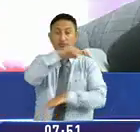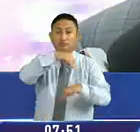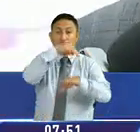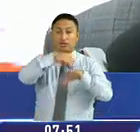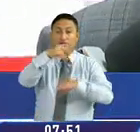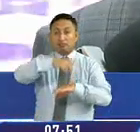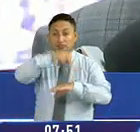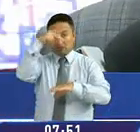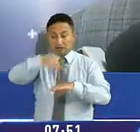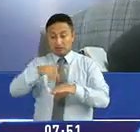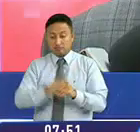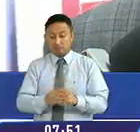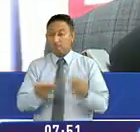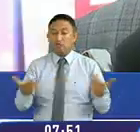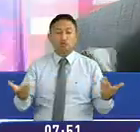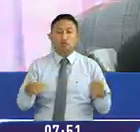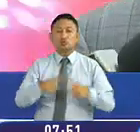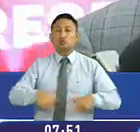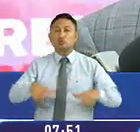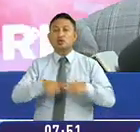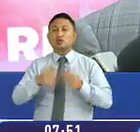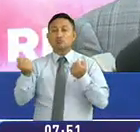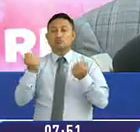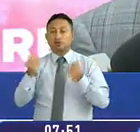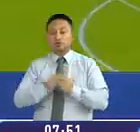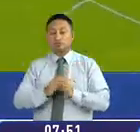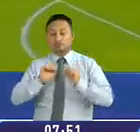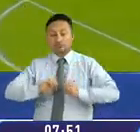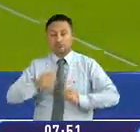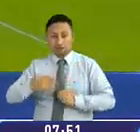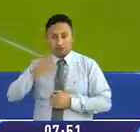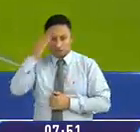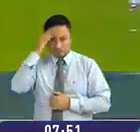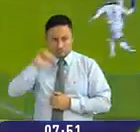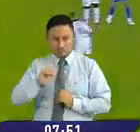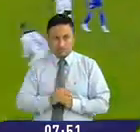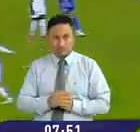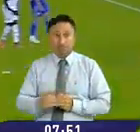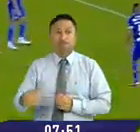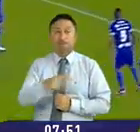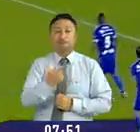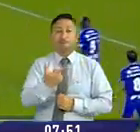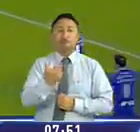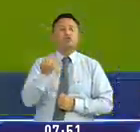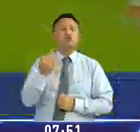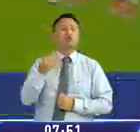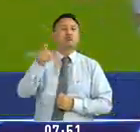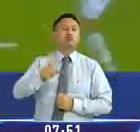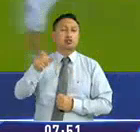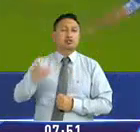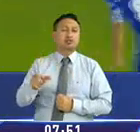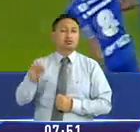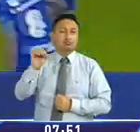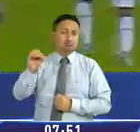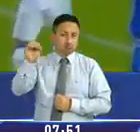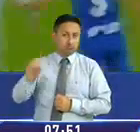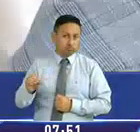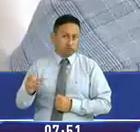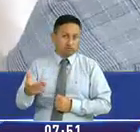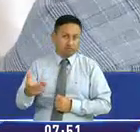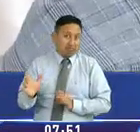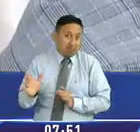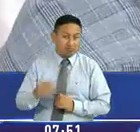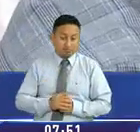en dónde hacemos este plan piloto, eso ya lo determinaremos. Aunque no se detalló el porcentaje del aforo con el que contará este partido, Juan